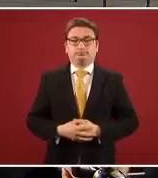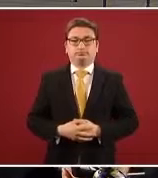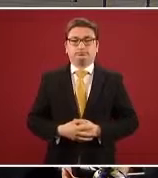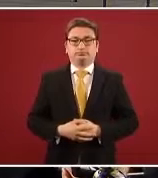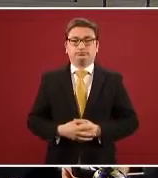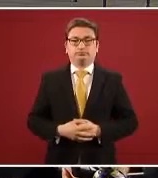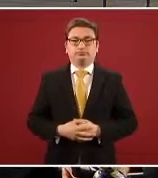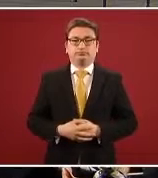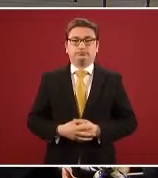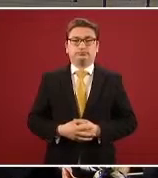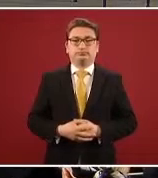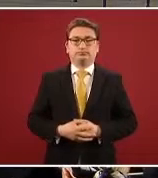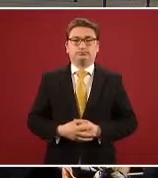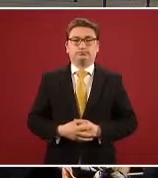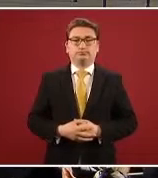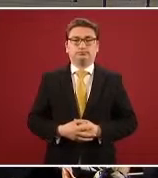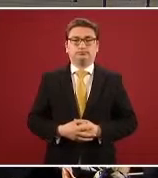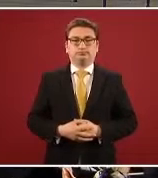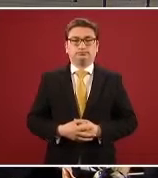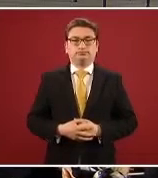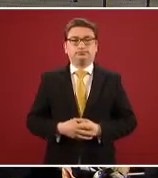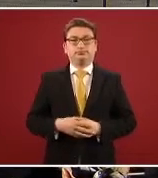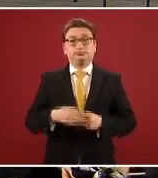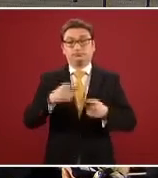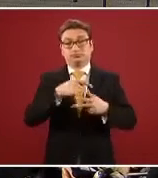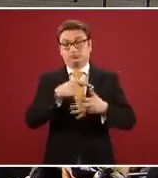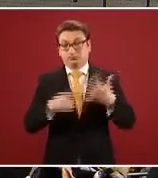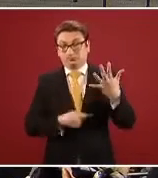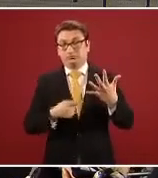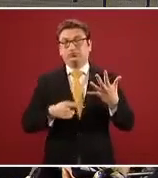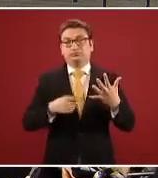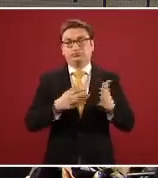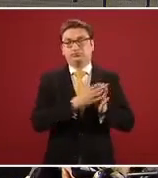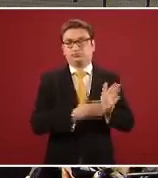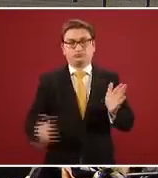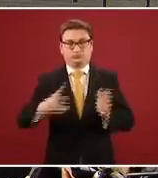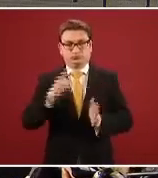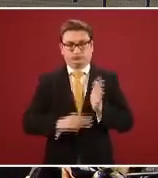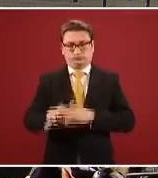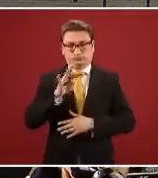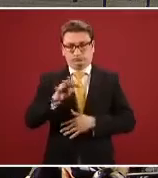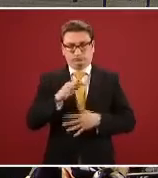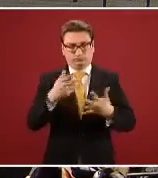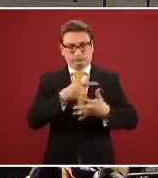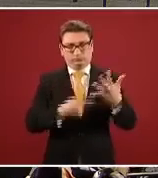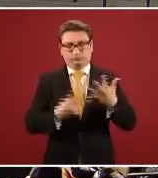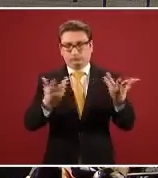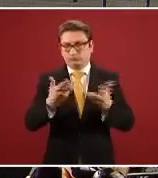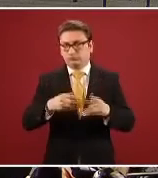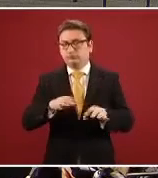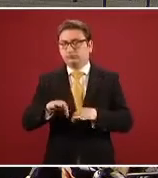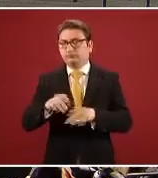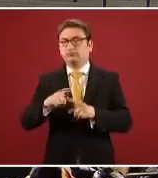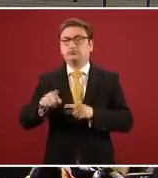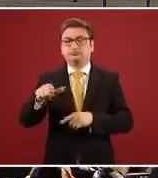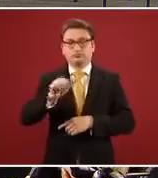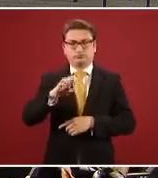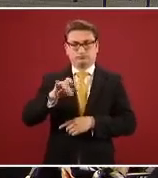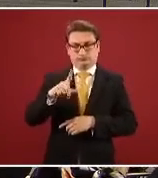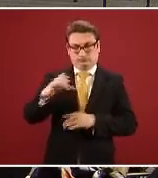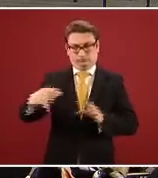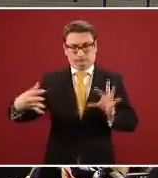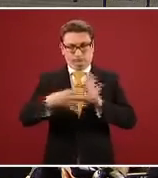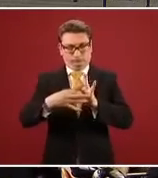Adelante. Los grandes ejes durante este año estuvieron enmarcados por la política del presidente Andrés Manuel López